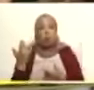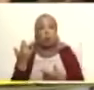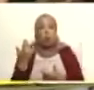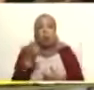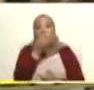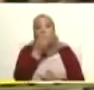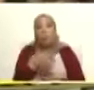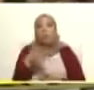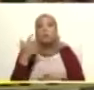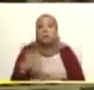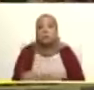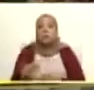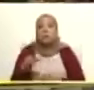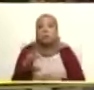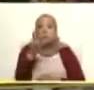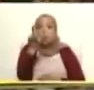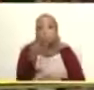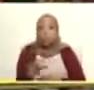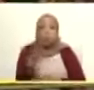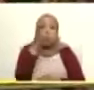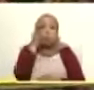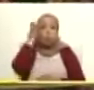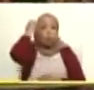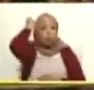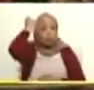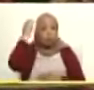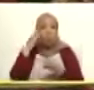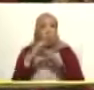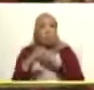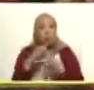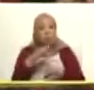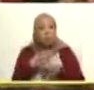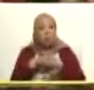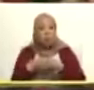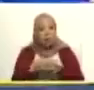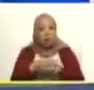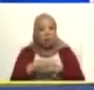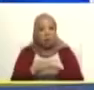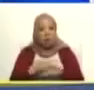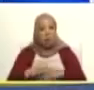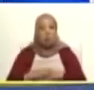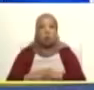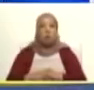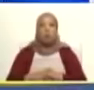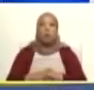Náguara, Alfred Nazaret. Ah, Márquez.